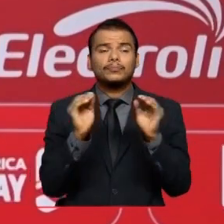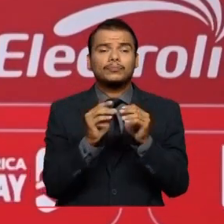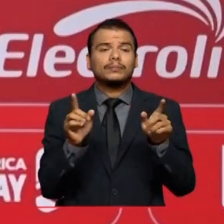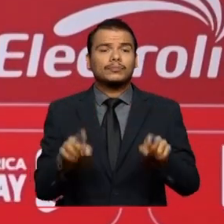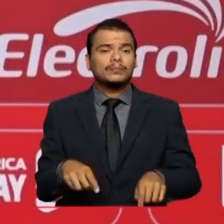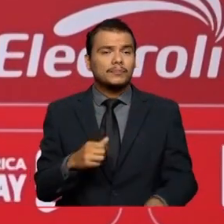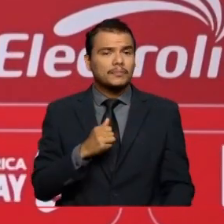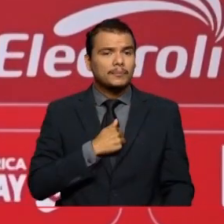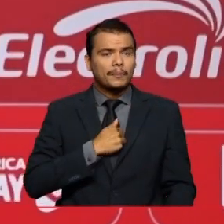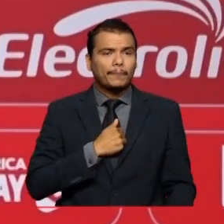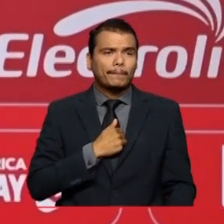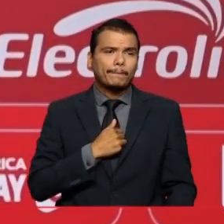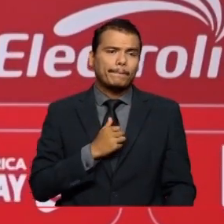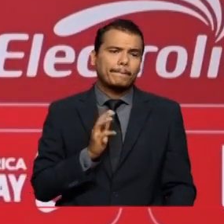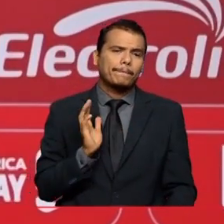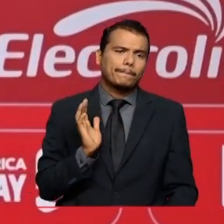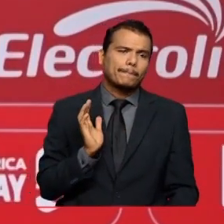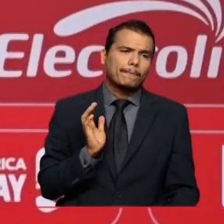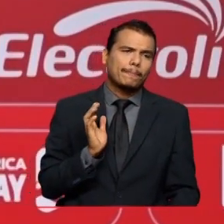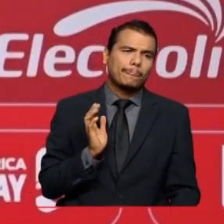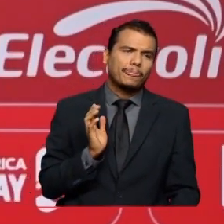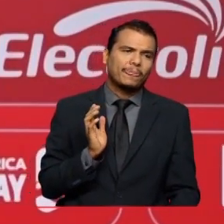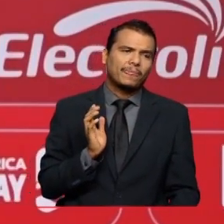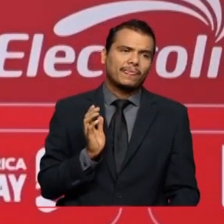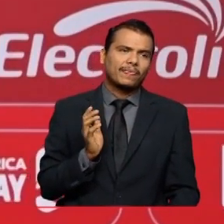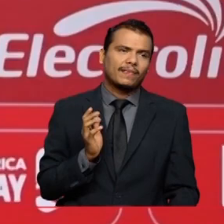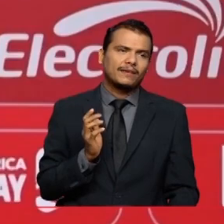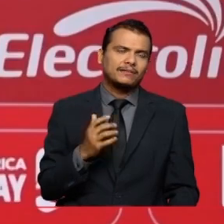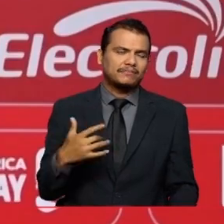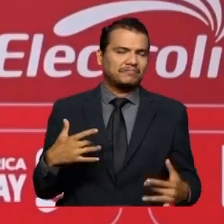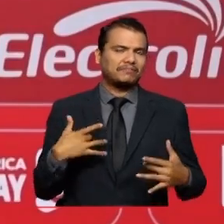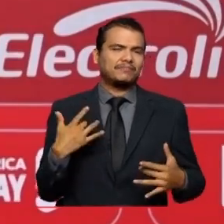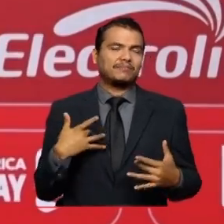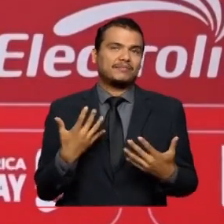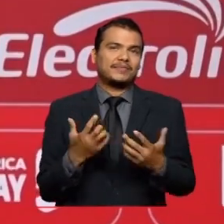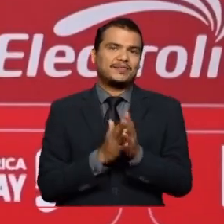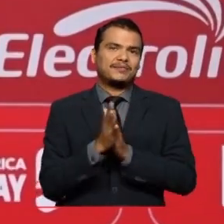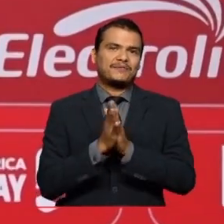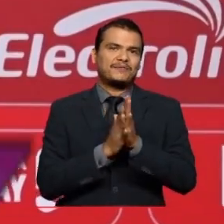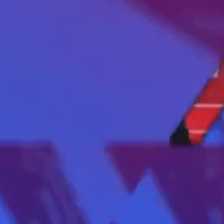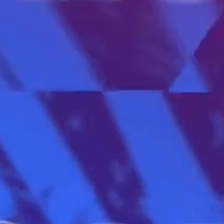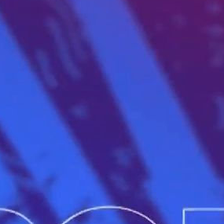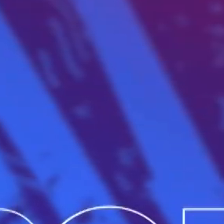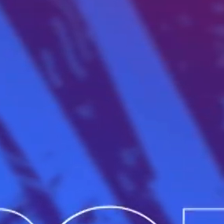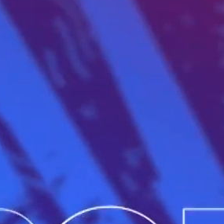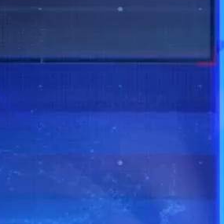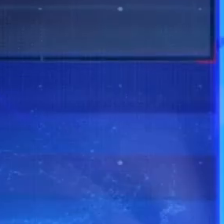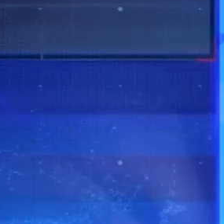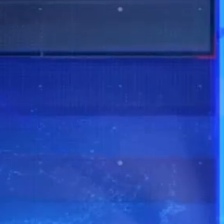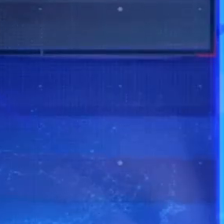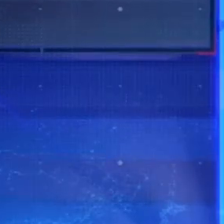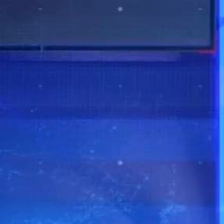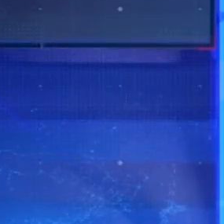Y eso, bueno, también me gustaría disfrutarlo en algún momento. Esperemos